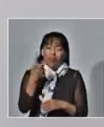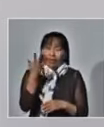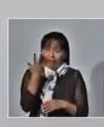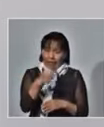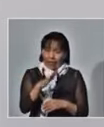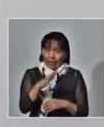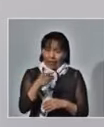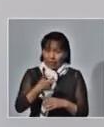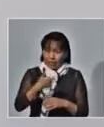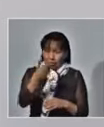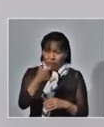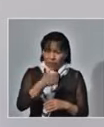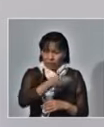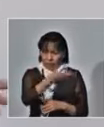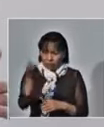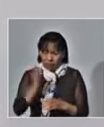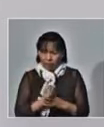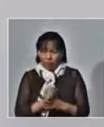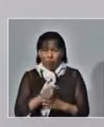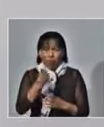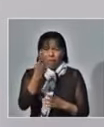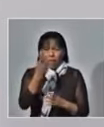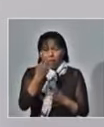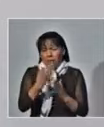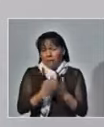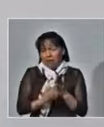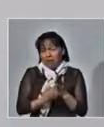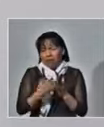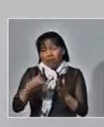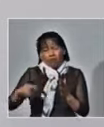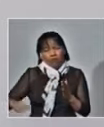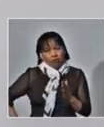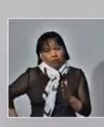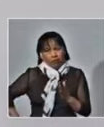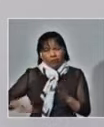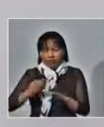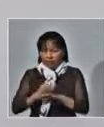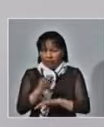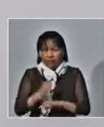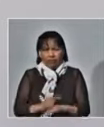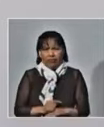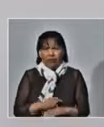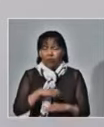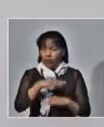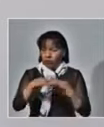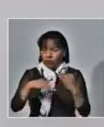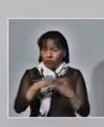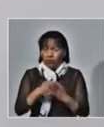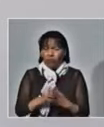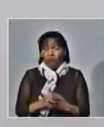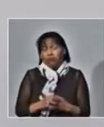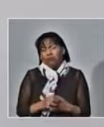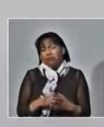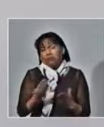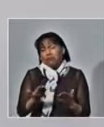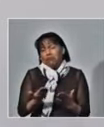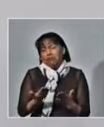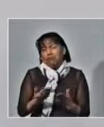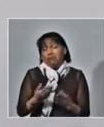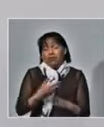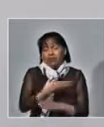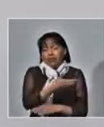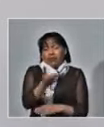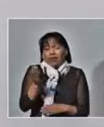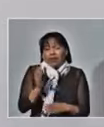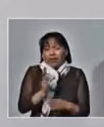pesos que se invierten en el campo, menos de un peso ha invertido el gobierno del estado. La mayor parte ha sido fondos federales. Lo saben los campesinos